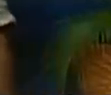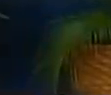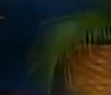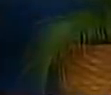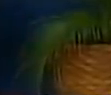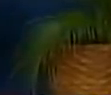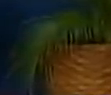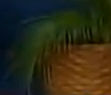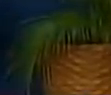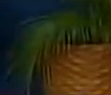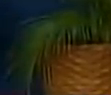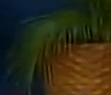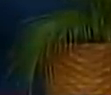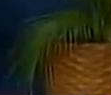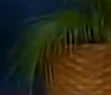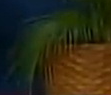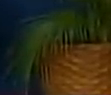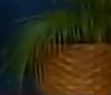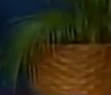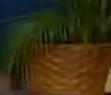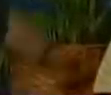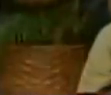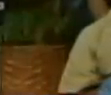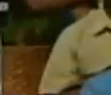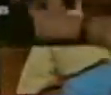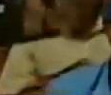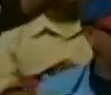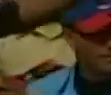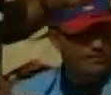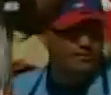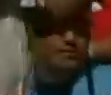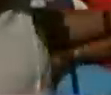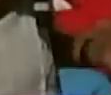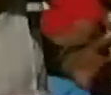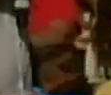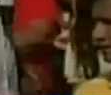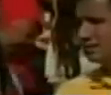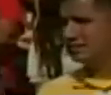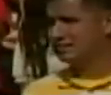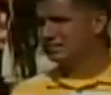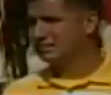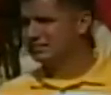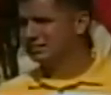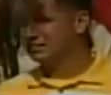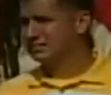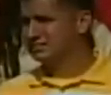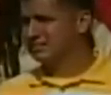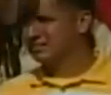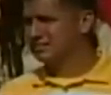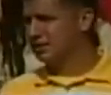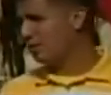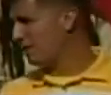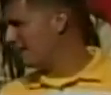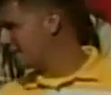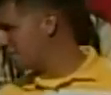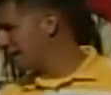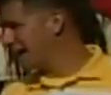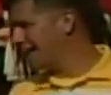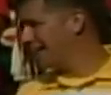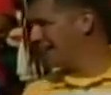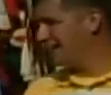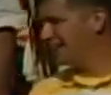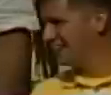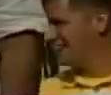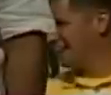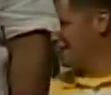conquistadores. Estamos haciendo lo que hizo José Leonardo Chirino para defenderse de los esclavistas y buscar